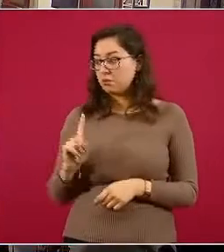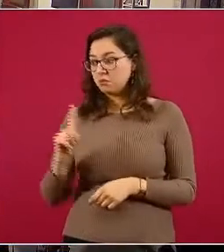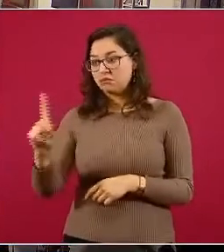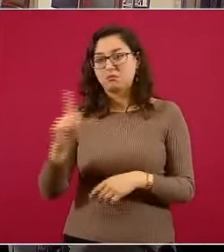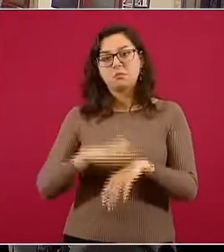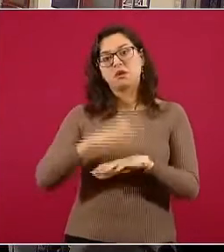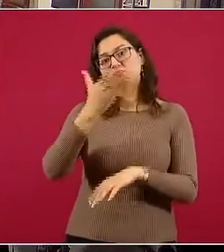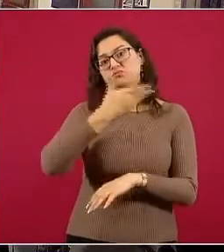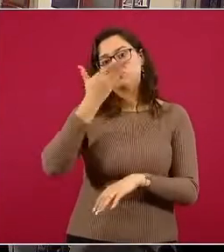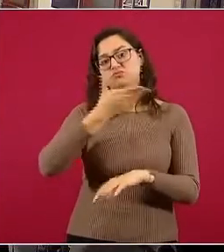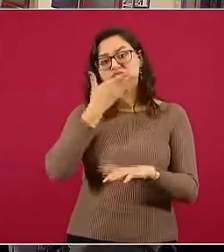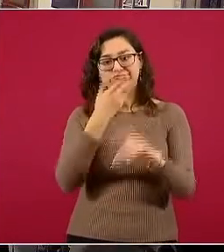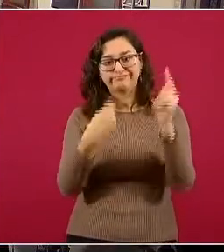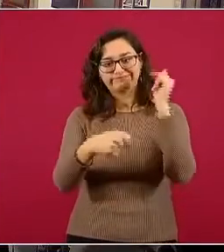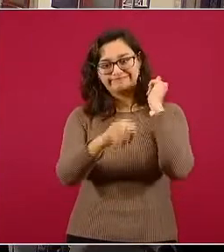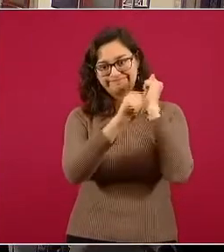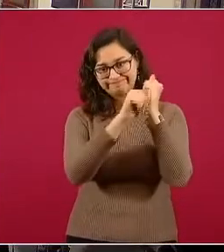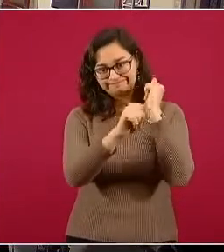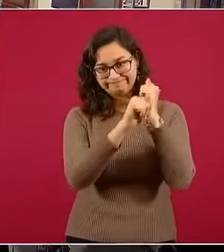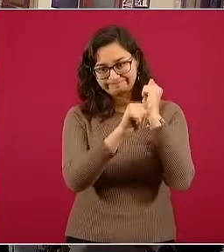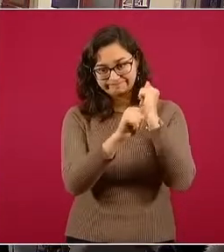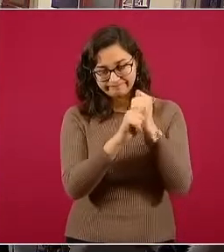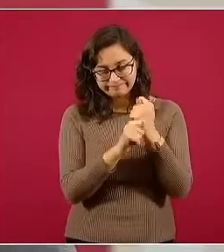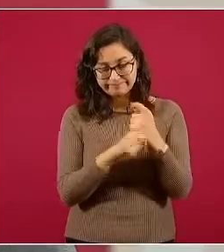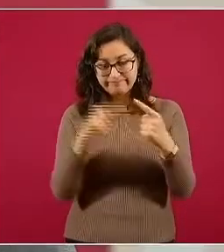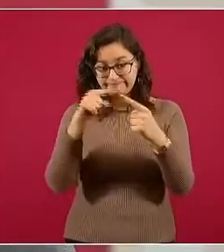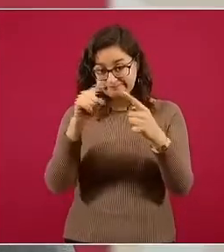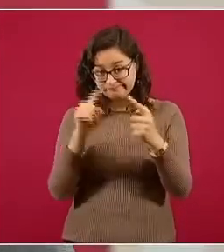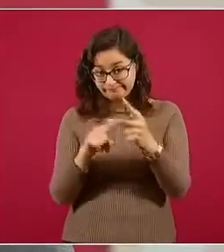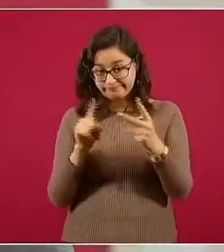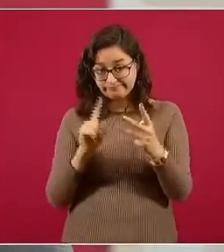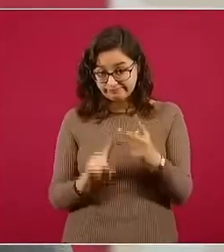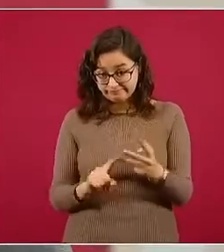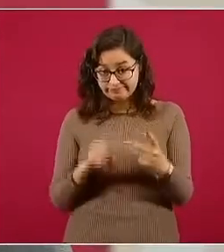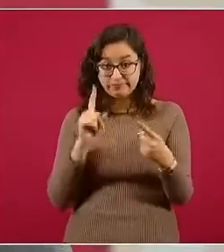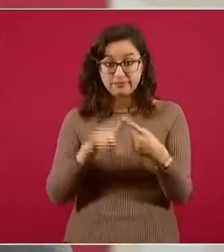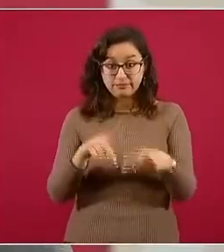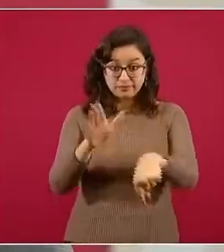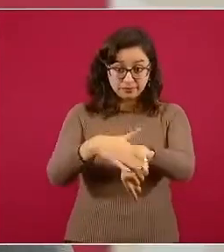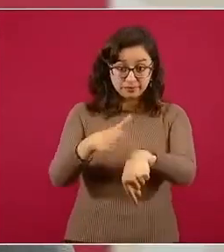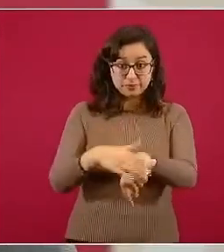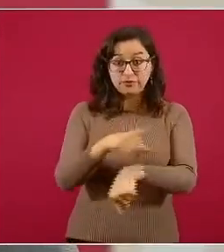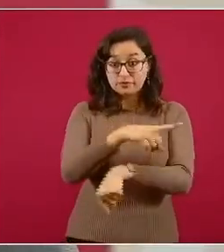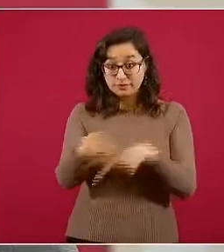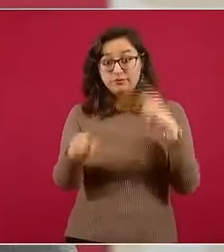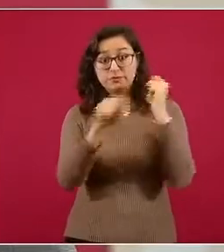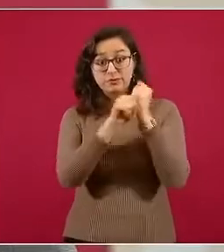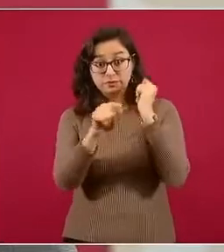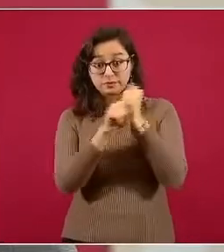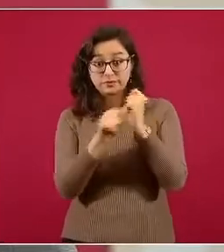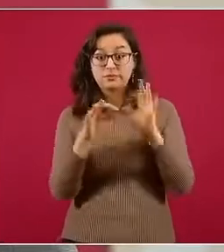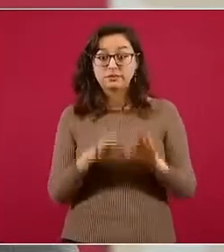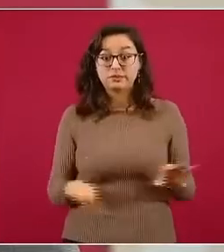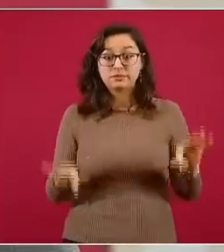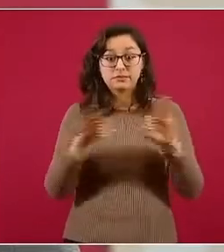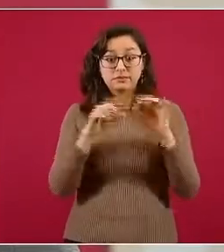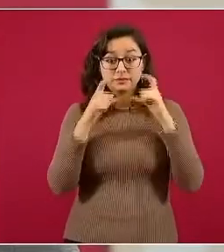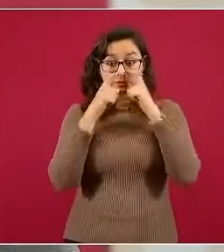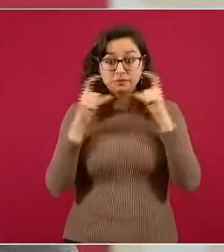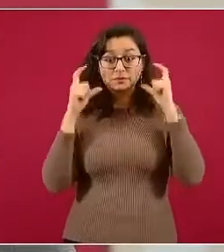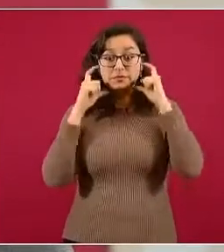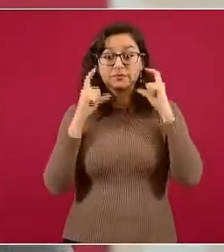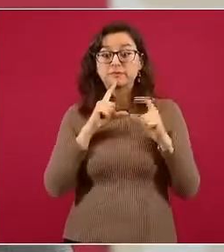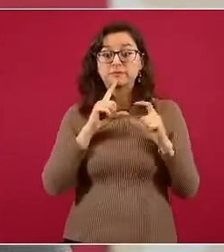Uno, si van a usar el transporte público es importante usar cubrebocas y guardar